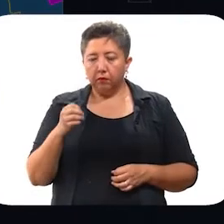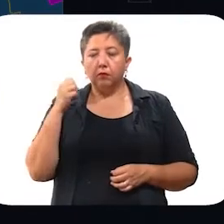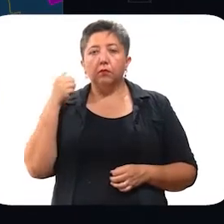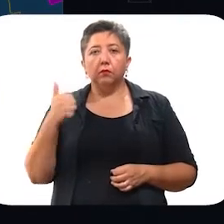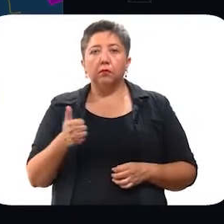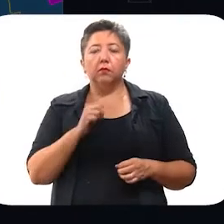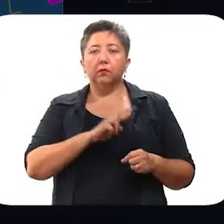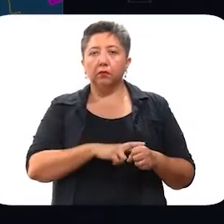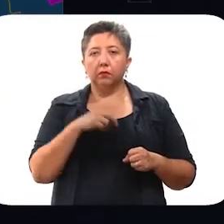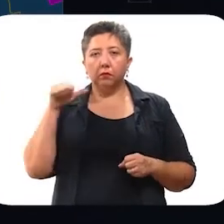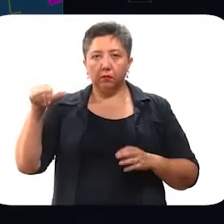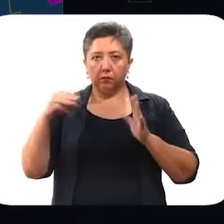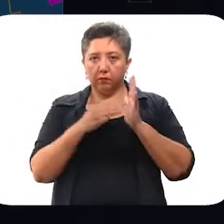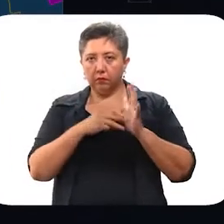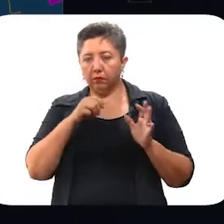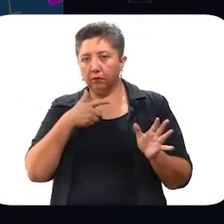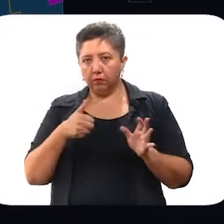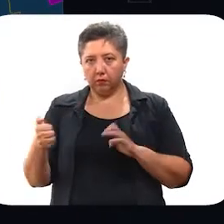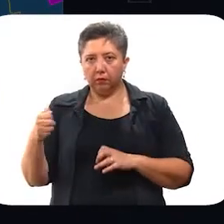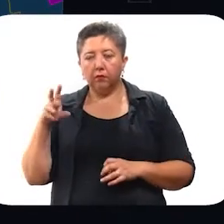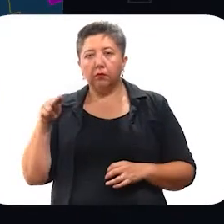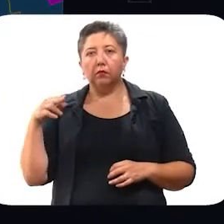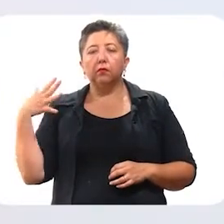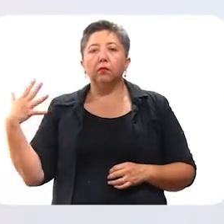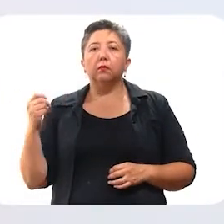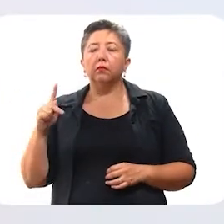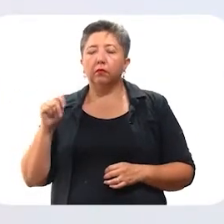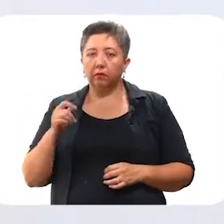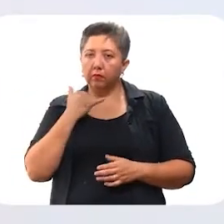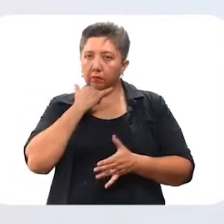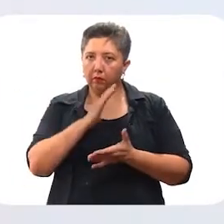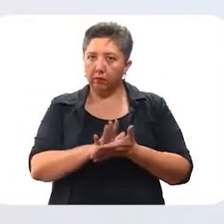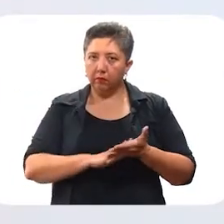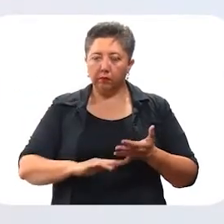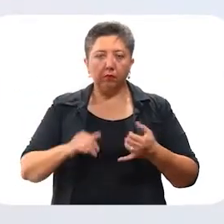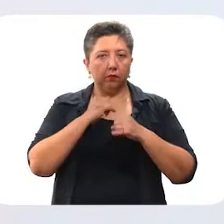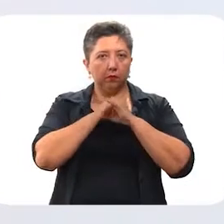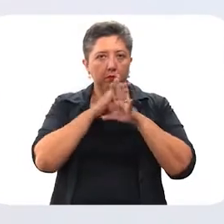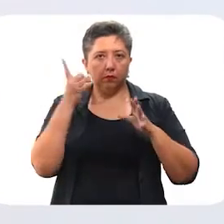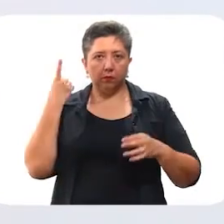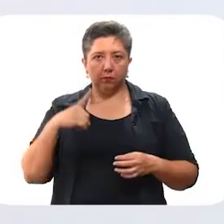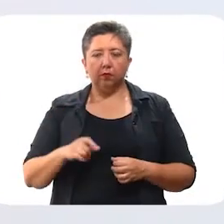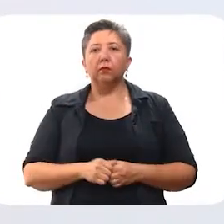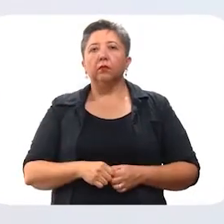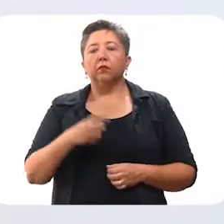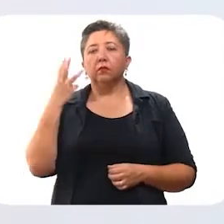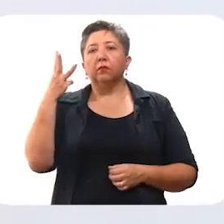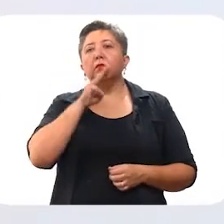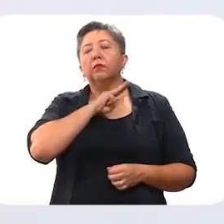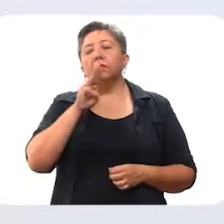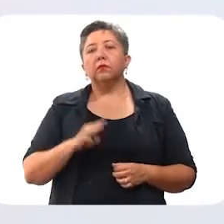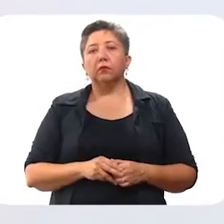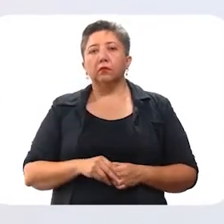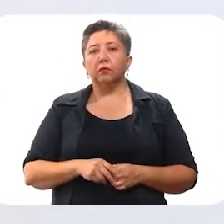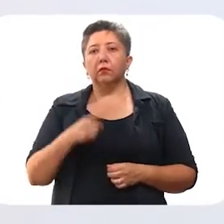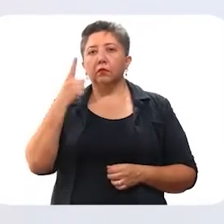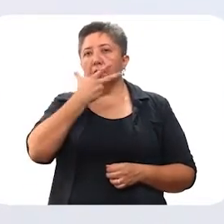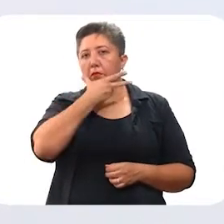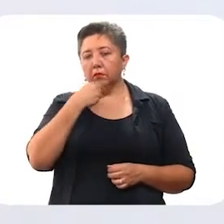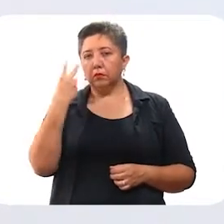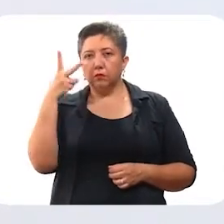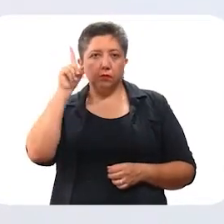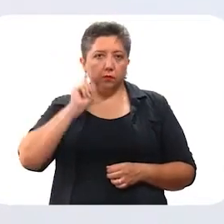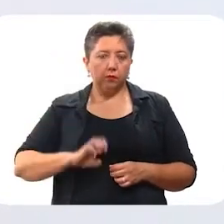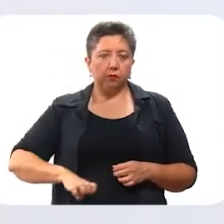sur, 16.681 en la zona poniente. Lamentablemente, en este parte médico informamos de 3 fallecimientos, un hombre y